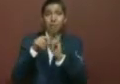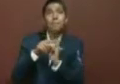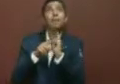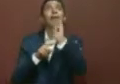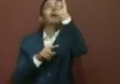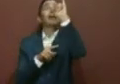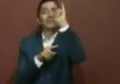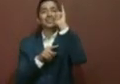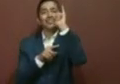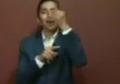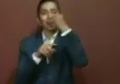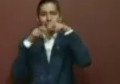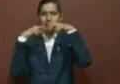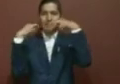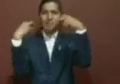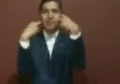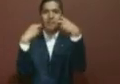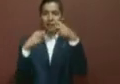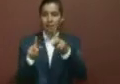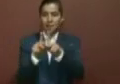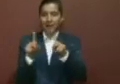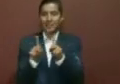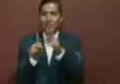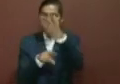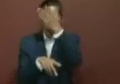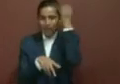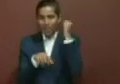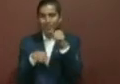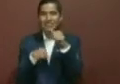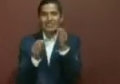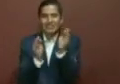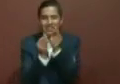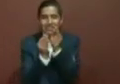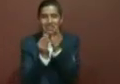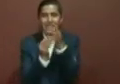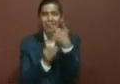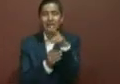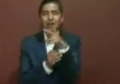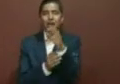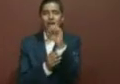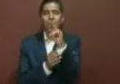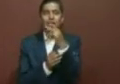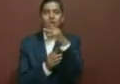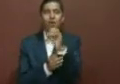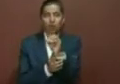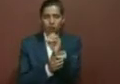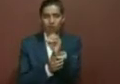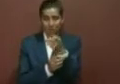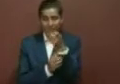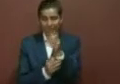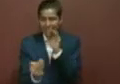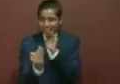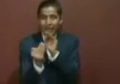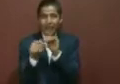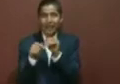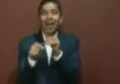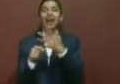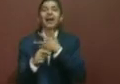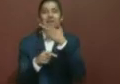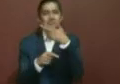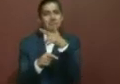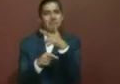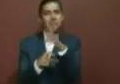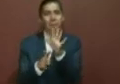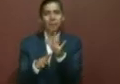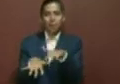Plaza Morelos, cerca del restaurante Órigo, y donde este evento